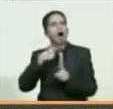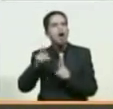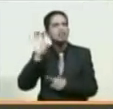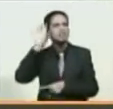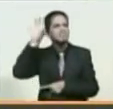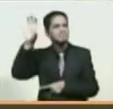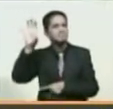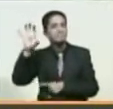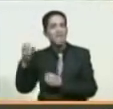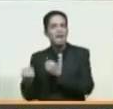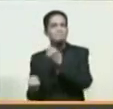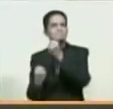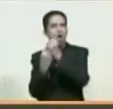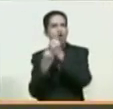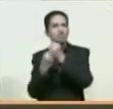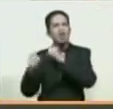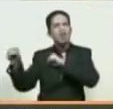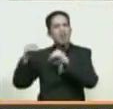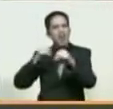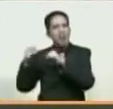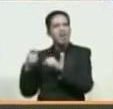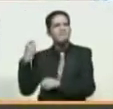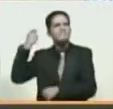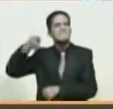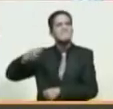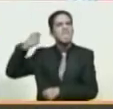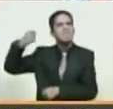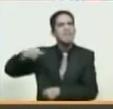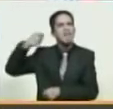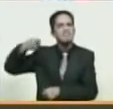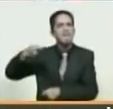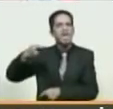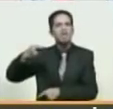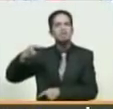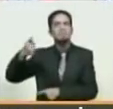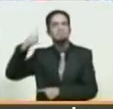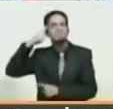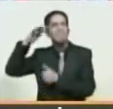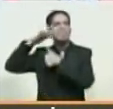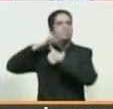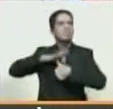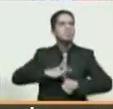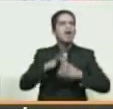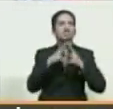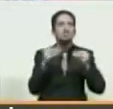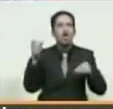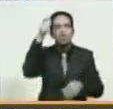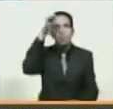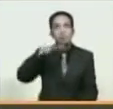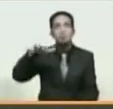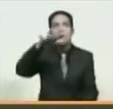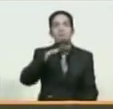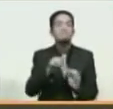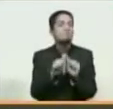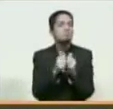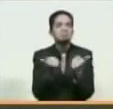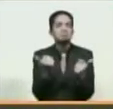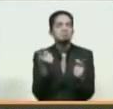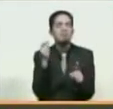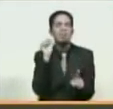con apoyo logístico, financiero, para agredir a todo nuestro pueblo sin ningún tipo de